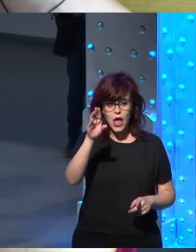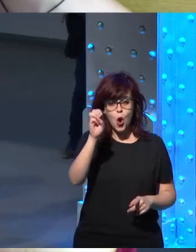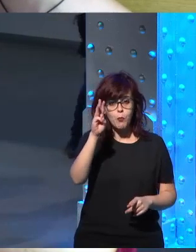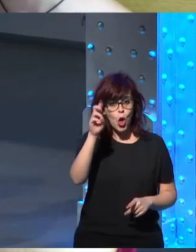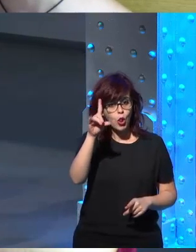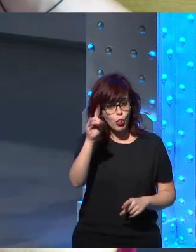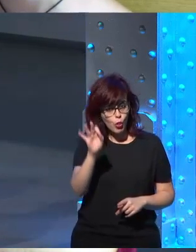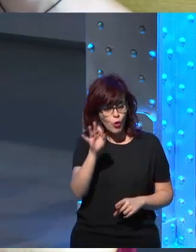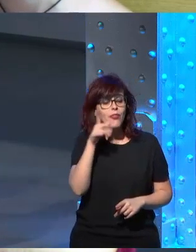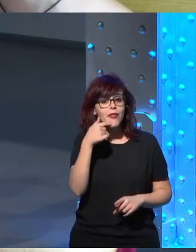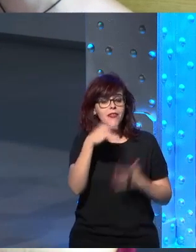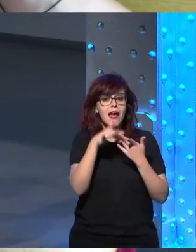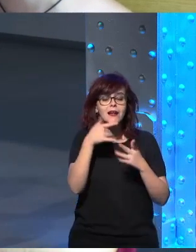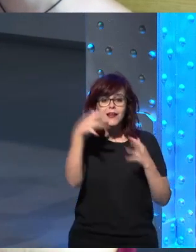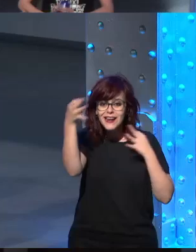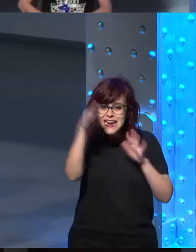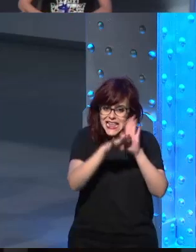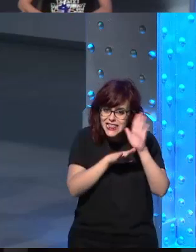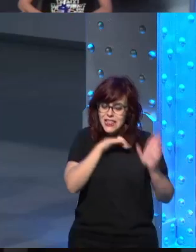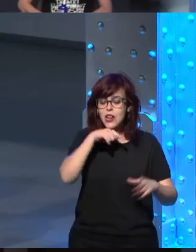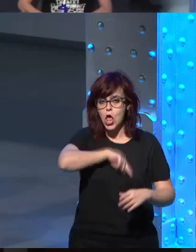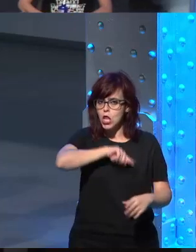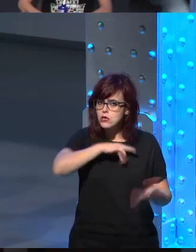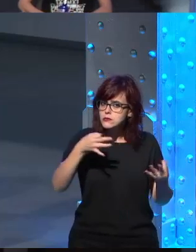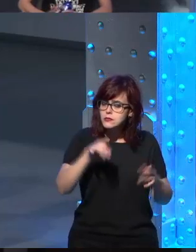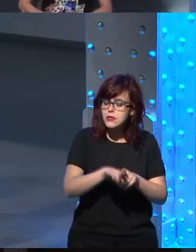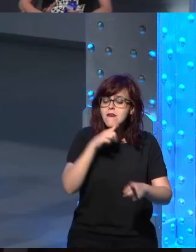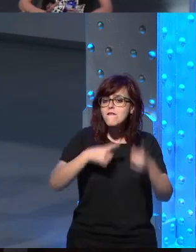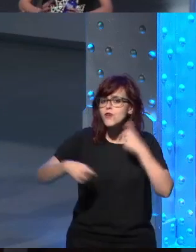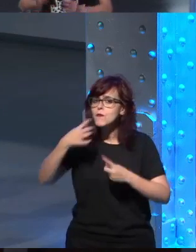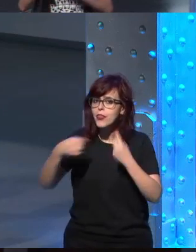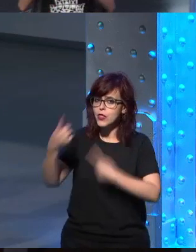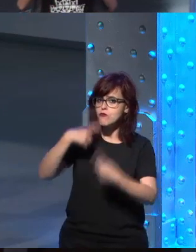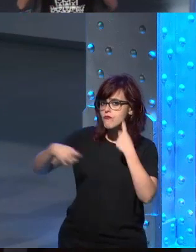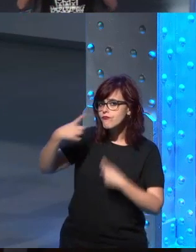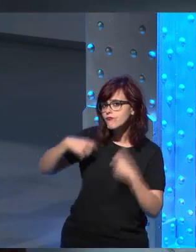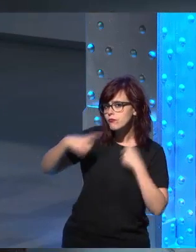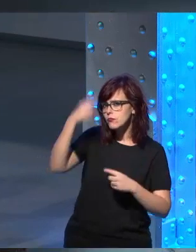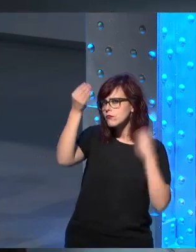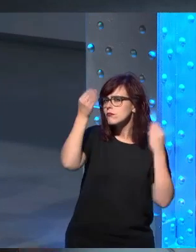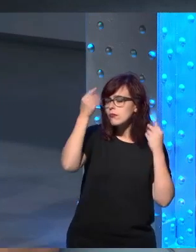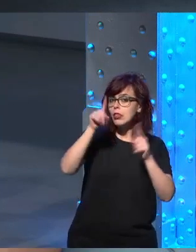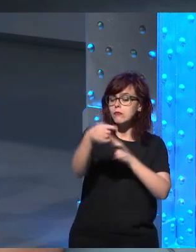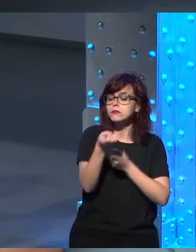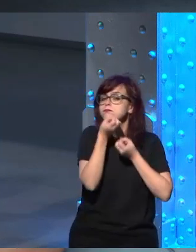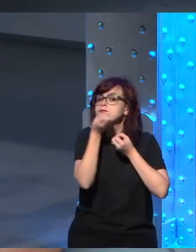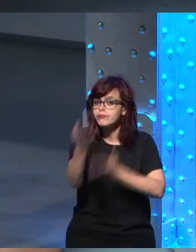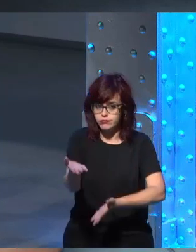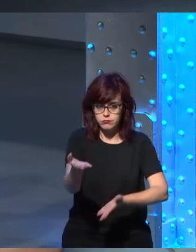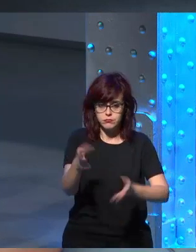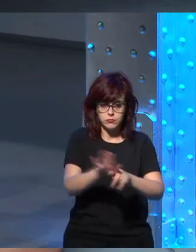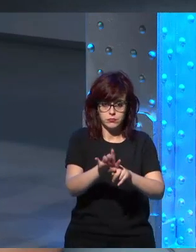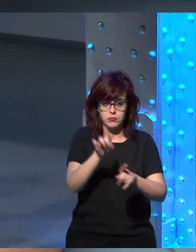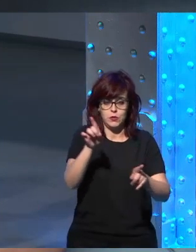el criterio, ¿no? De tener el sentido común, de saber qué información estás recibiendo y tener tu propio